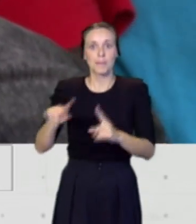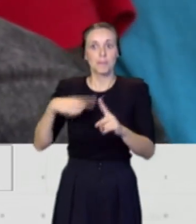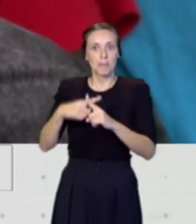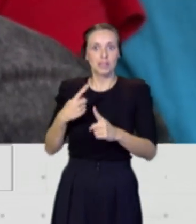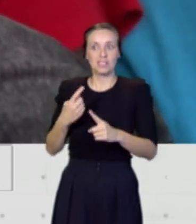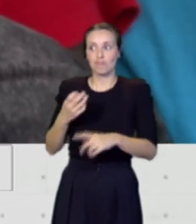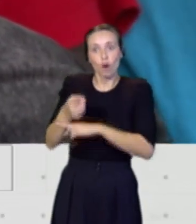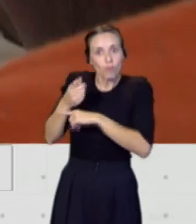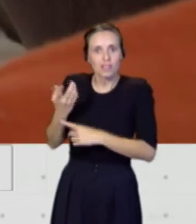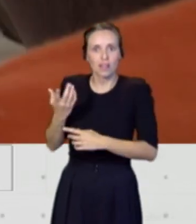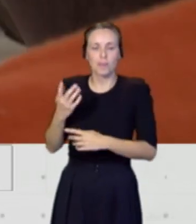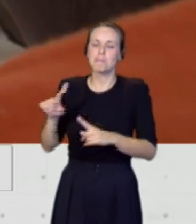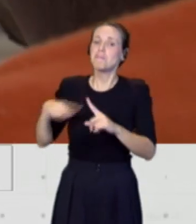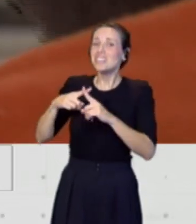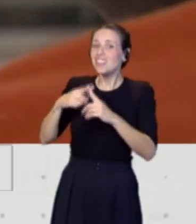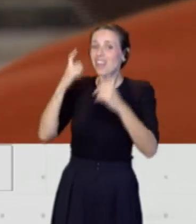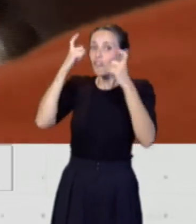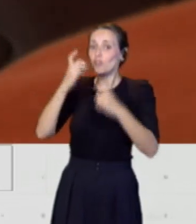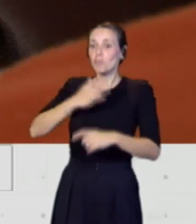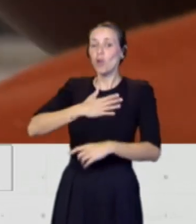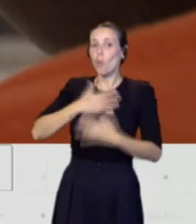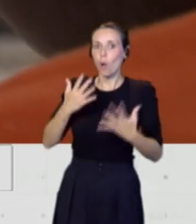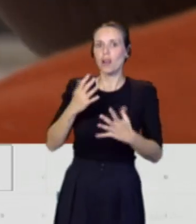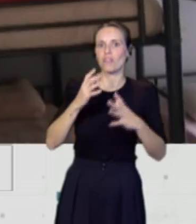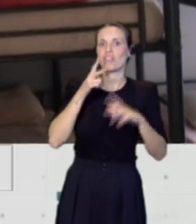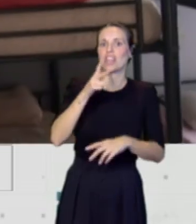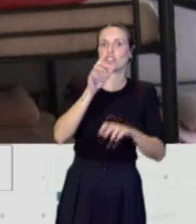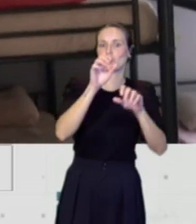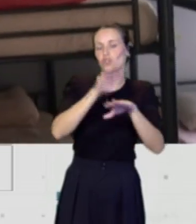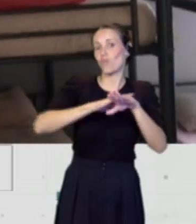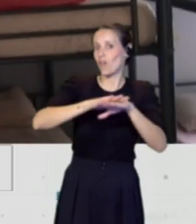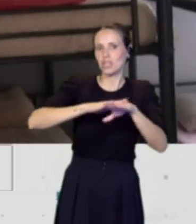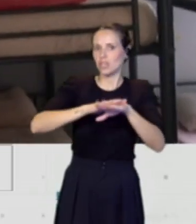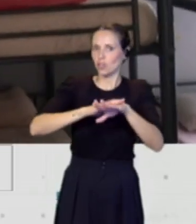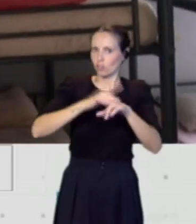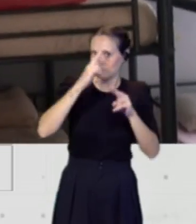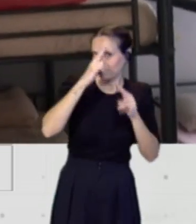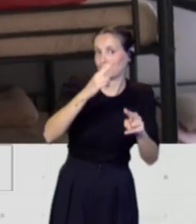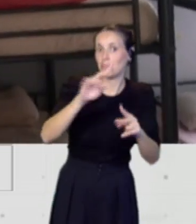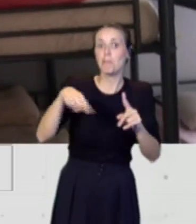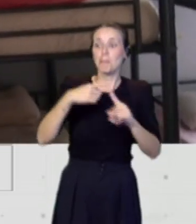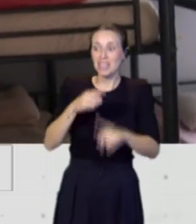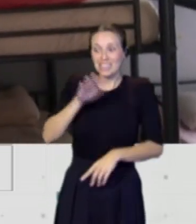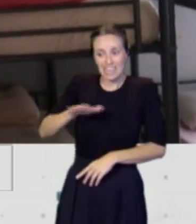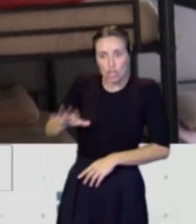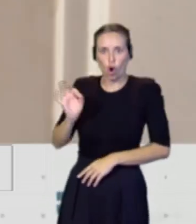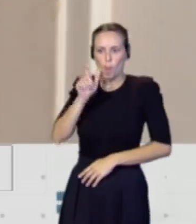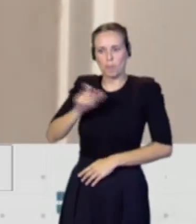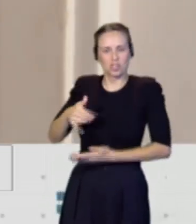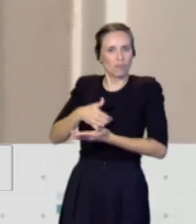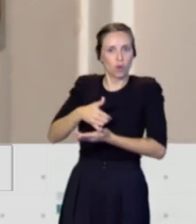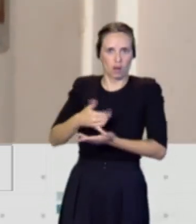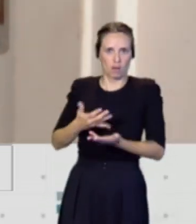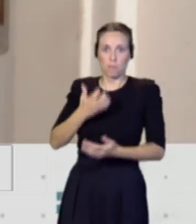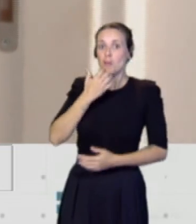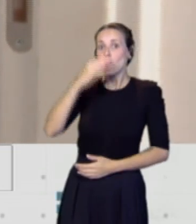de articular protección de los derechos fundamentales y particularmente de las personas vulnerables, de los menores no acompañados, de las madres con